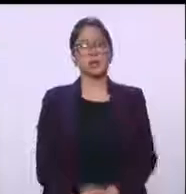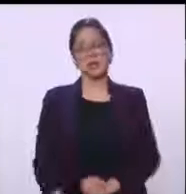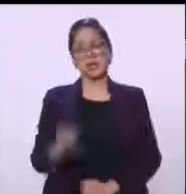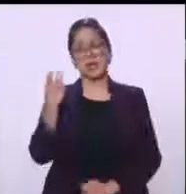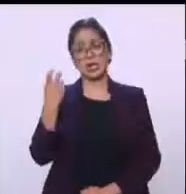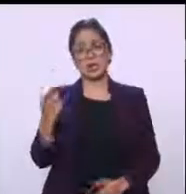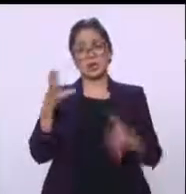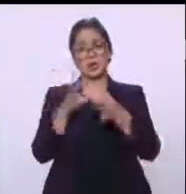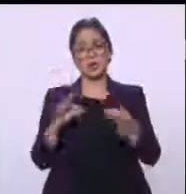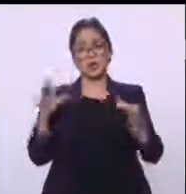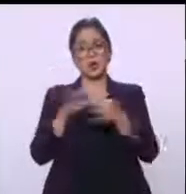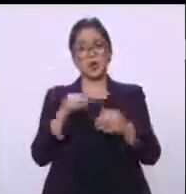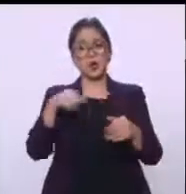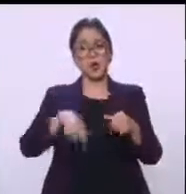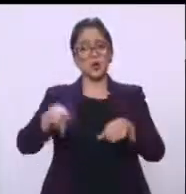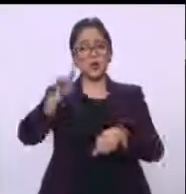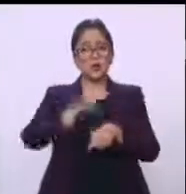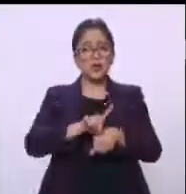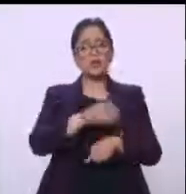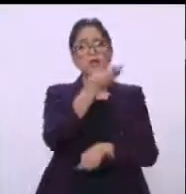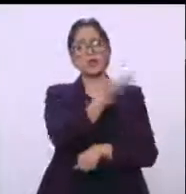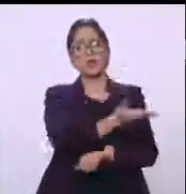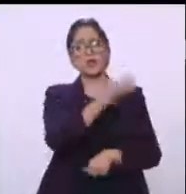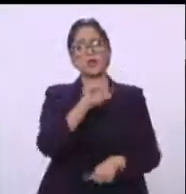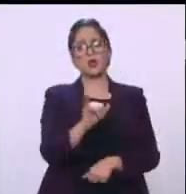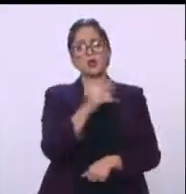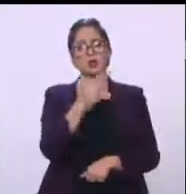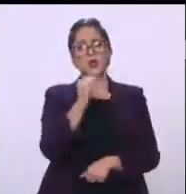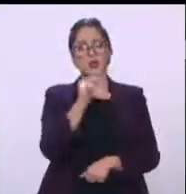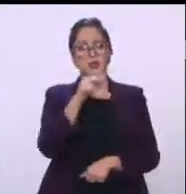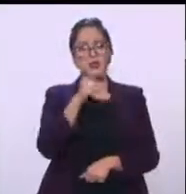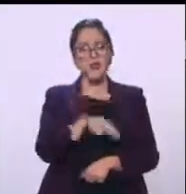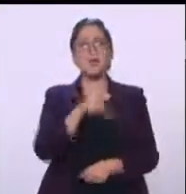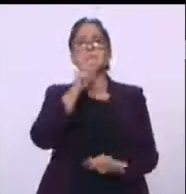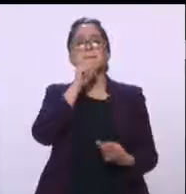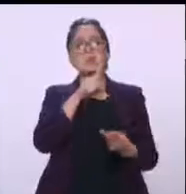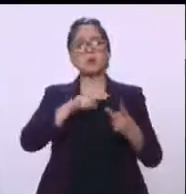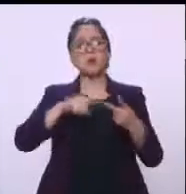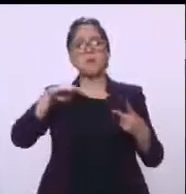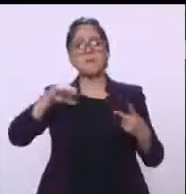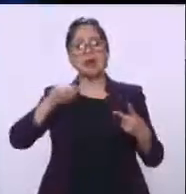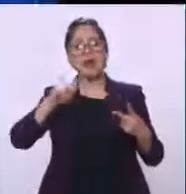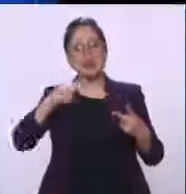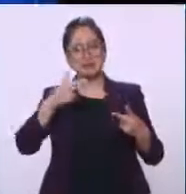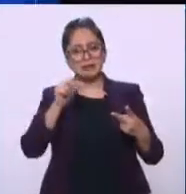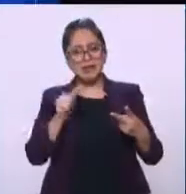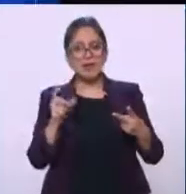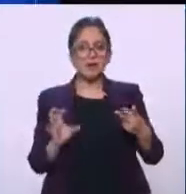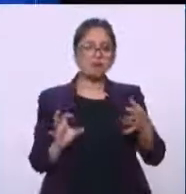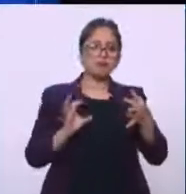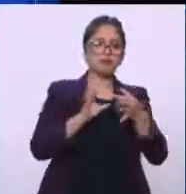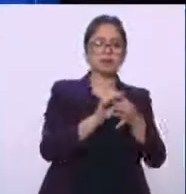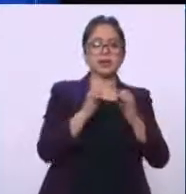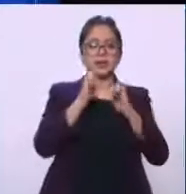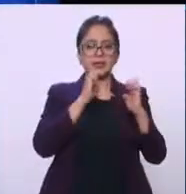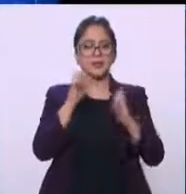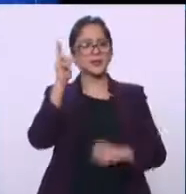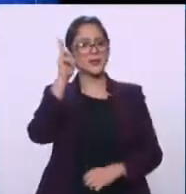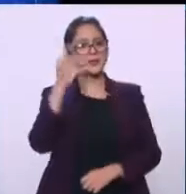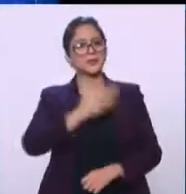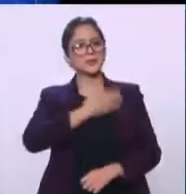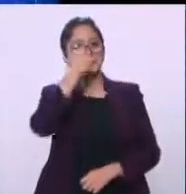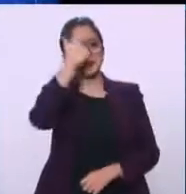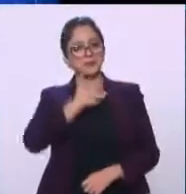Ya está con nosotros Jonathan Pérez. Esperemos que Marta Samarripa se nos una en cualquier momento. Jonathan, buenas noches. Hola,